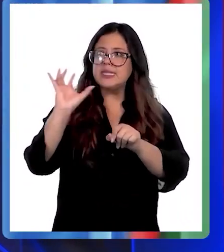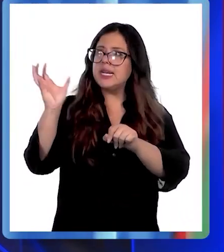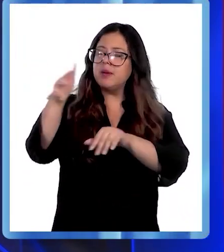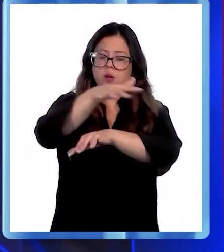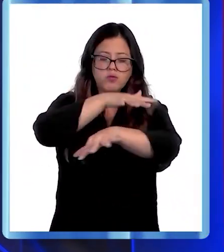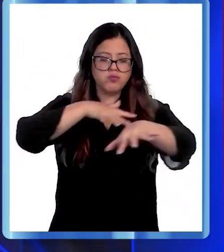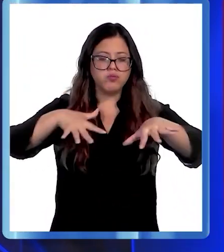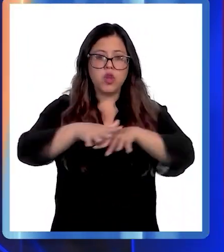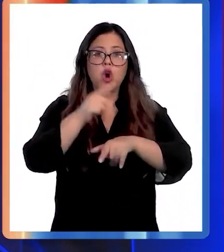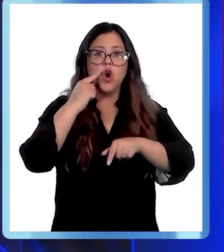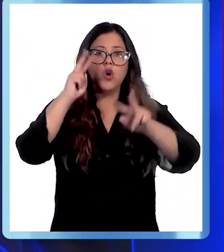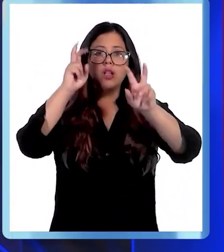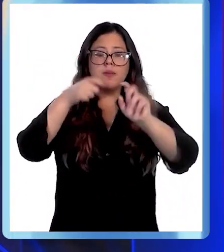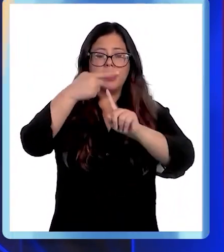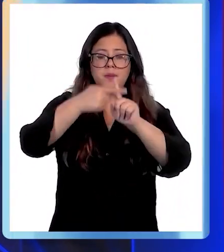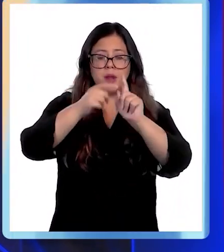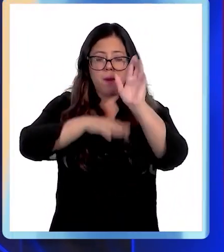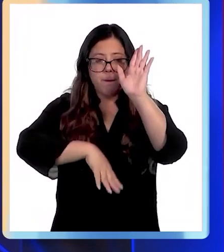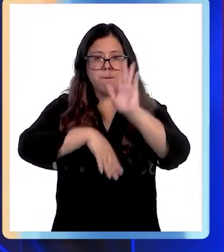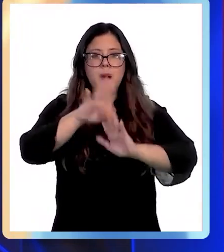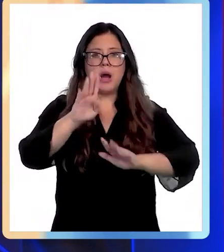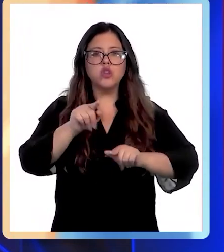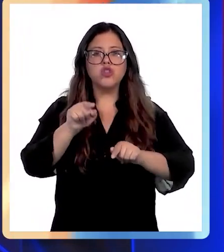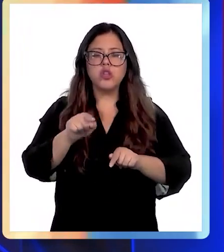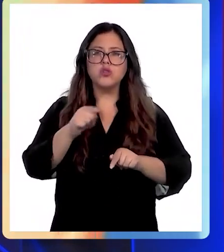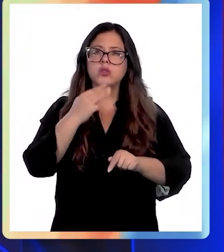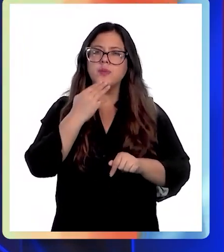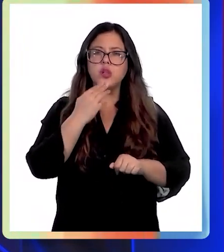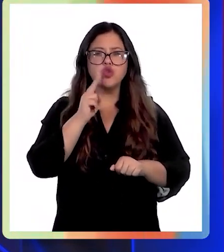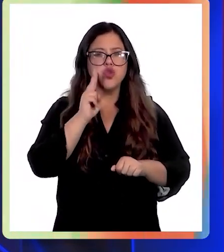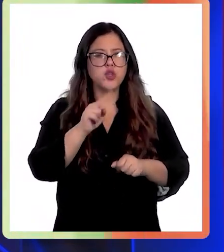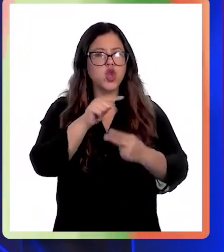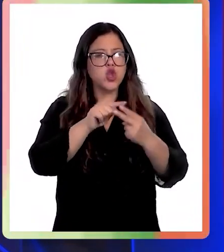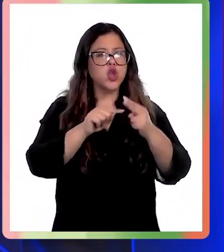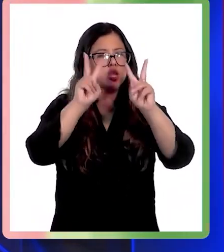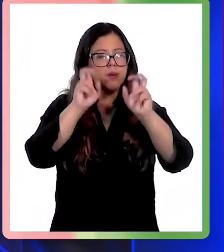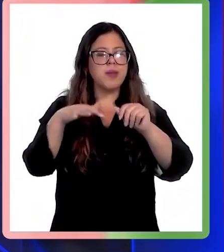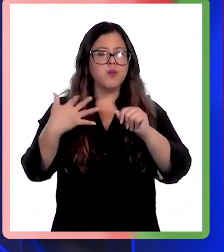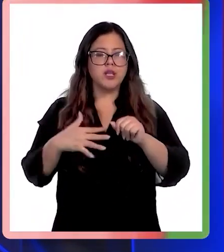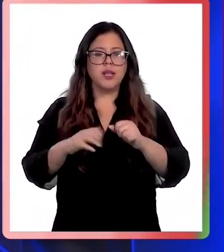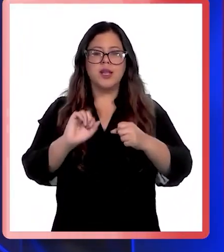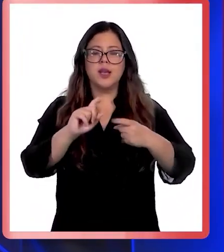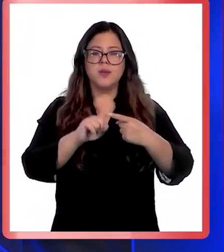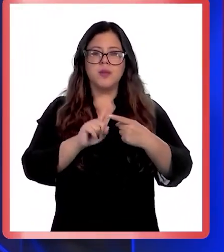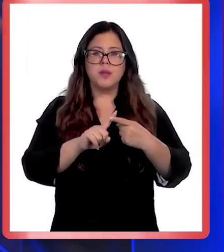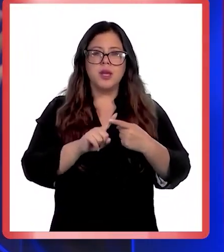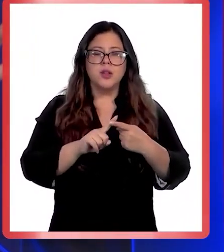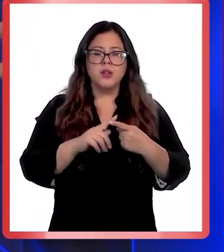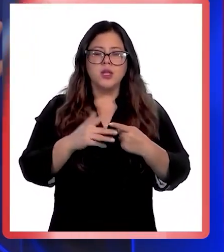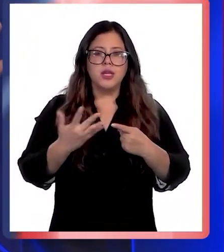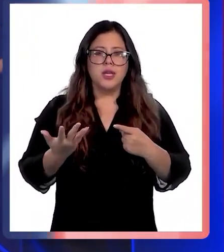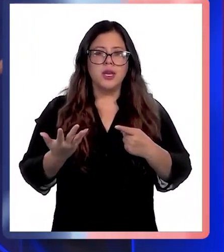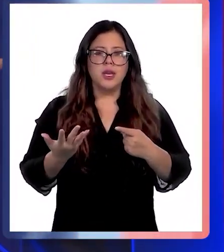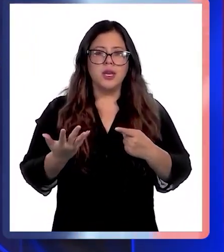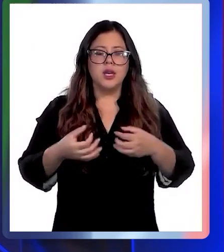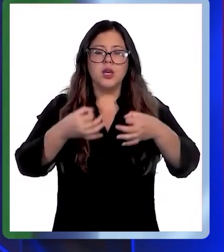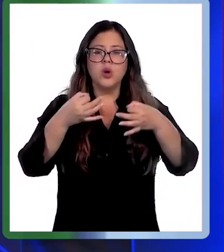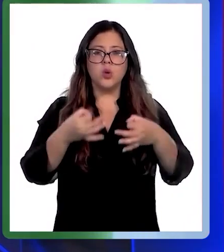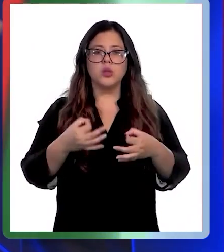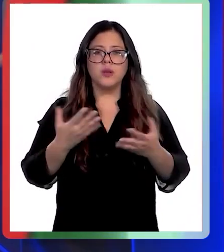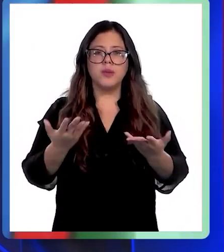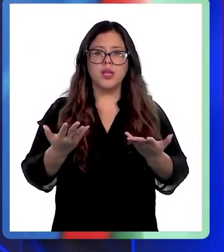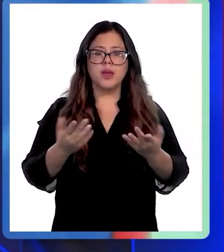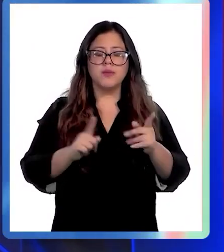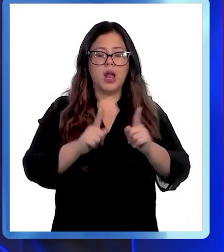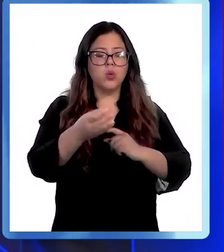climático. Y es que el alza de temperaturas me parece que ha generado 2 fenómenos. Uno es, por un lado, que